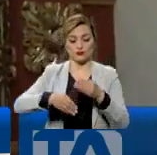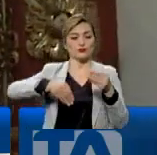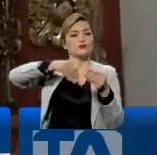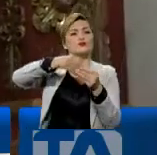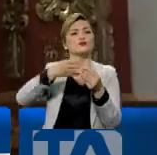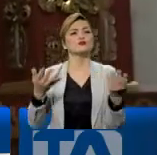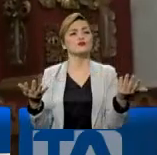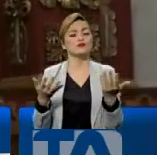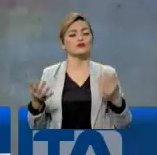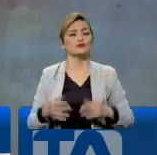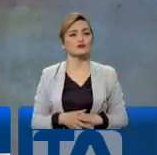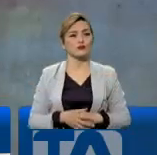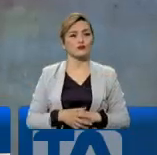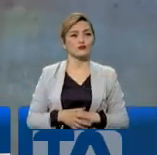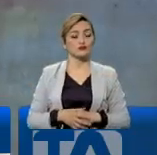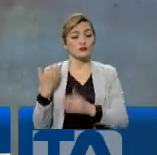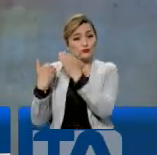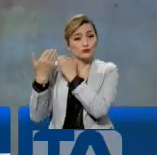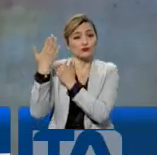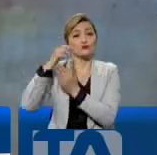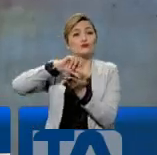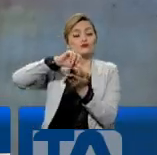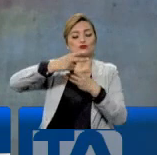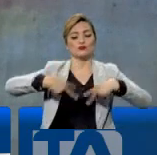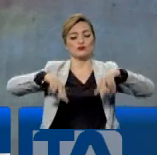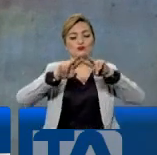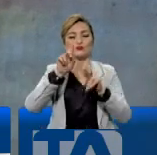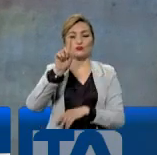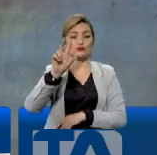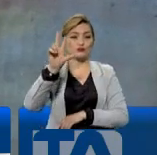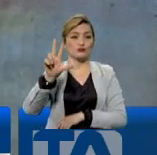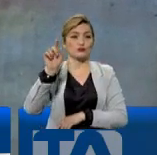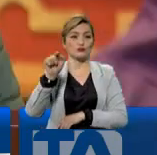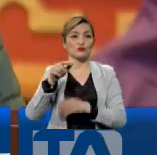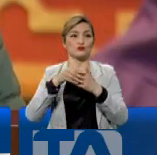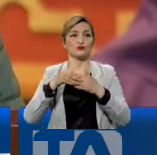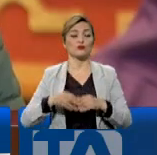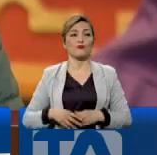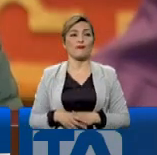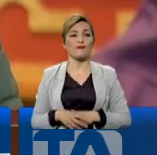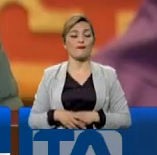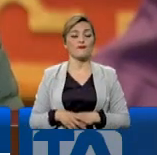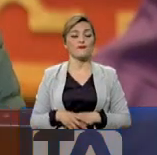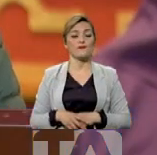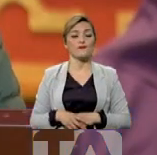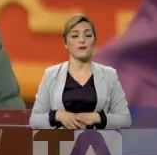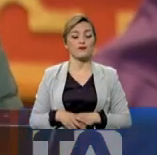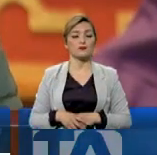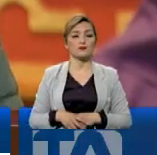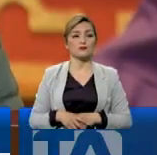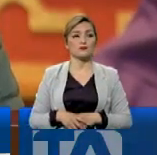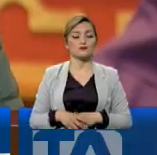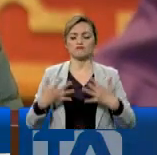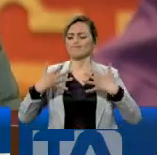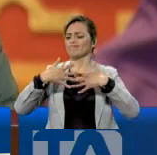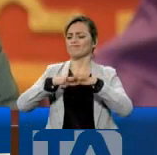en esta obra, que conserva la esencia histórica de la ciudad, tuvo un valor de $133,000. Pudimos hacer esta intervención